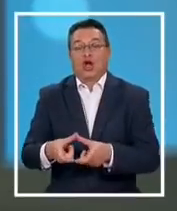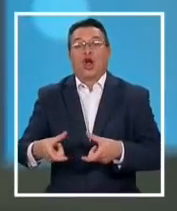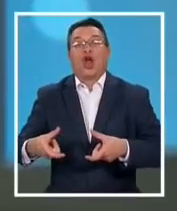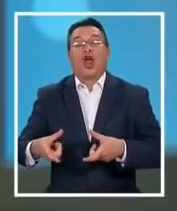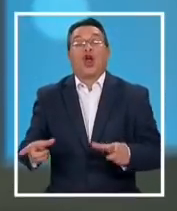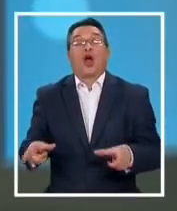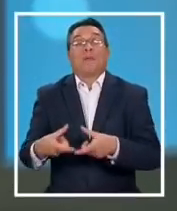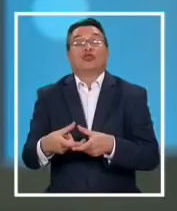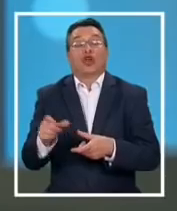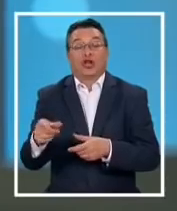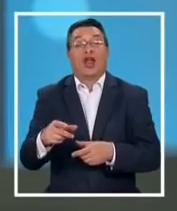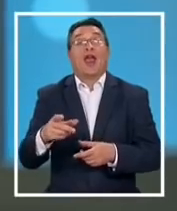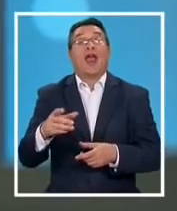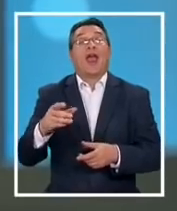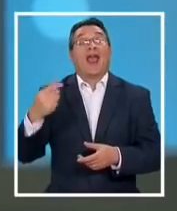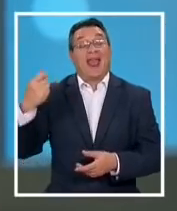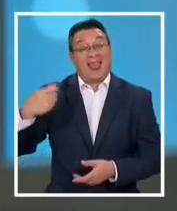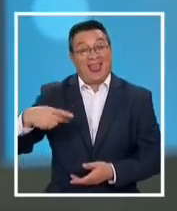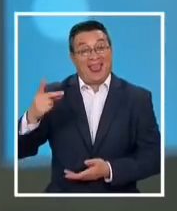de la Cámara de Diputados.